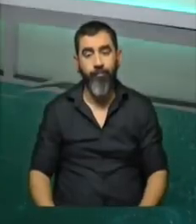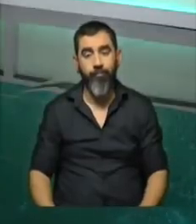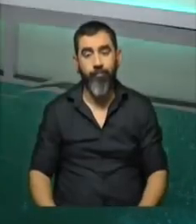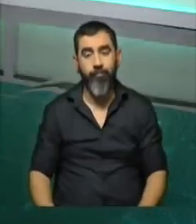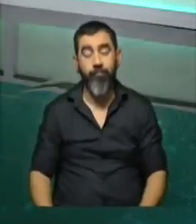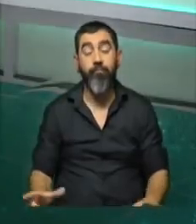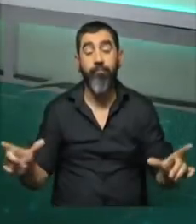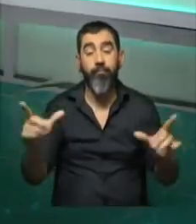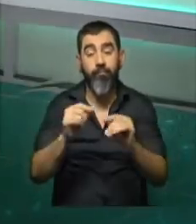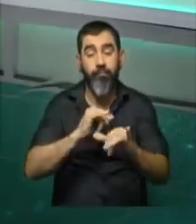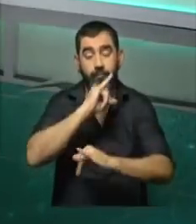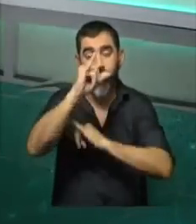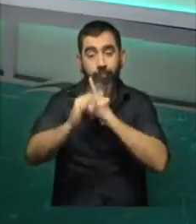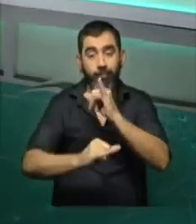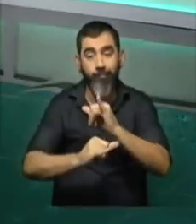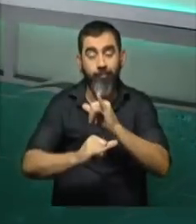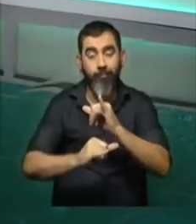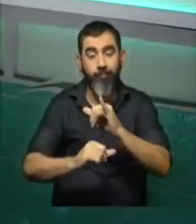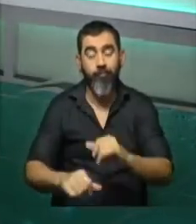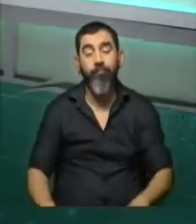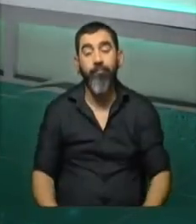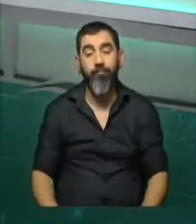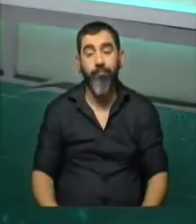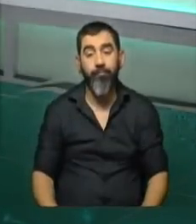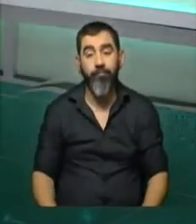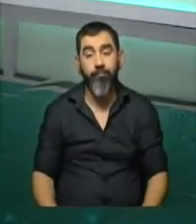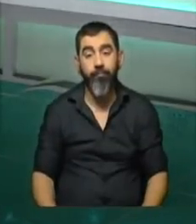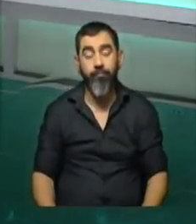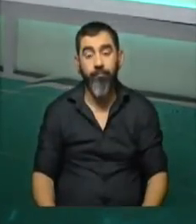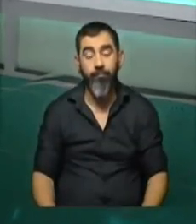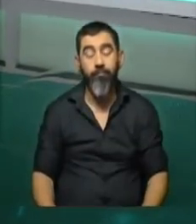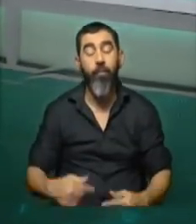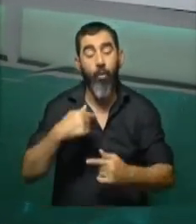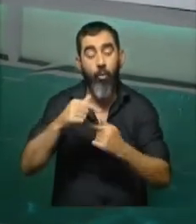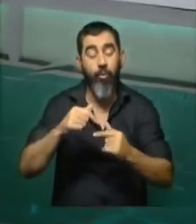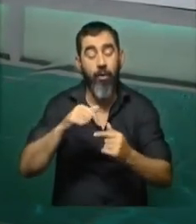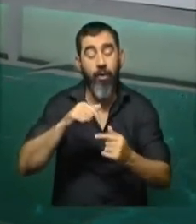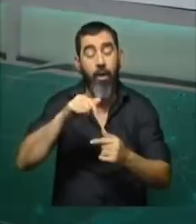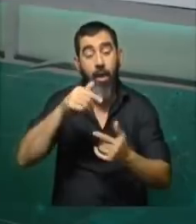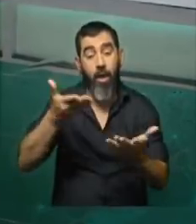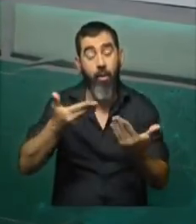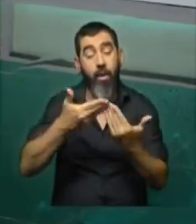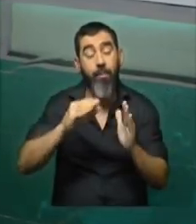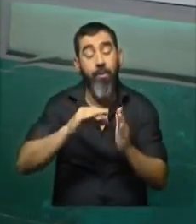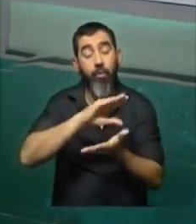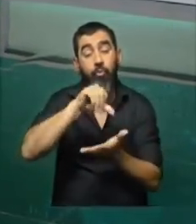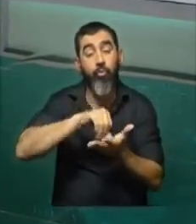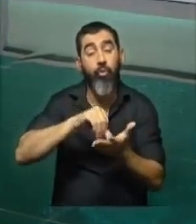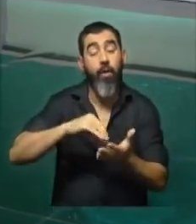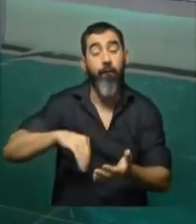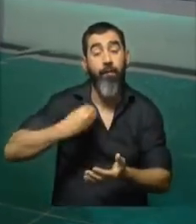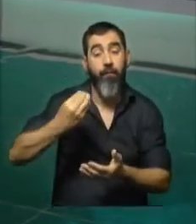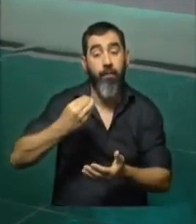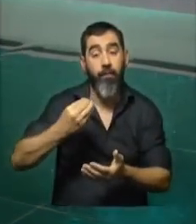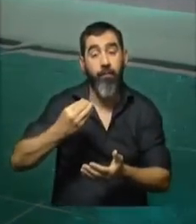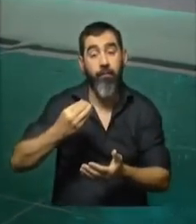Señoras y señores, hasta acá llegamos con la primera edición de MVD Noticias, pero quédese en la pantalla de TV Ciudad porque ya en minutos arrancamos con Ciudad